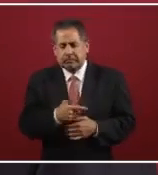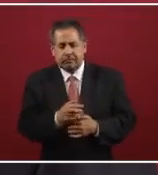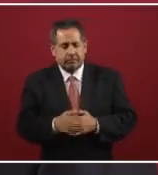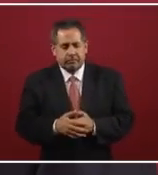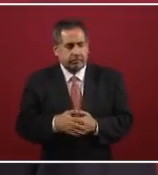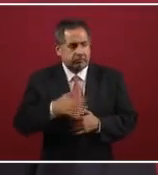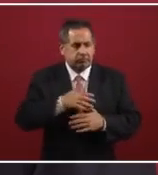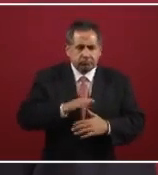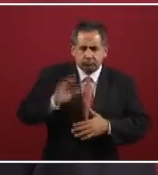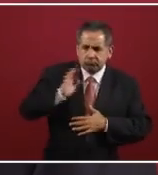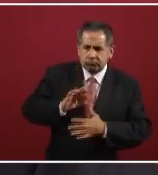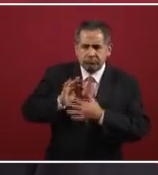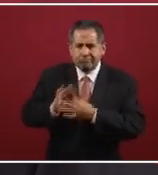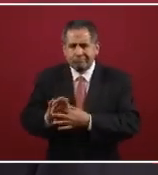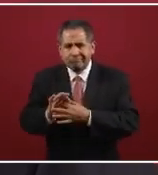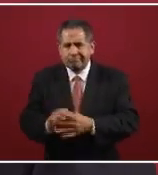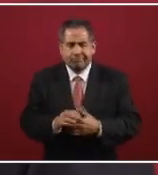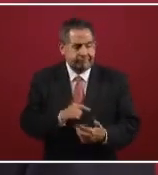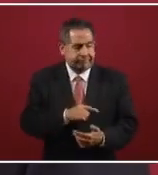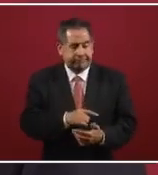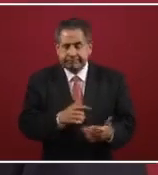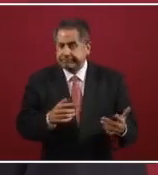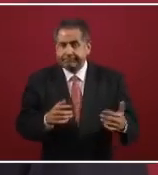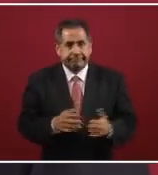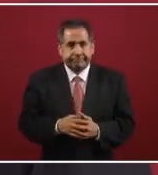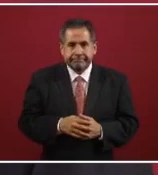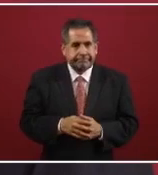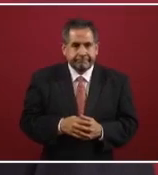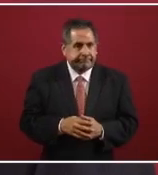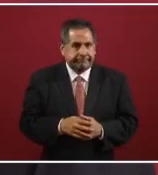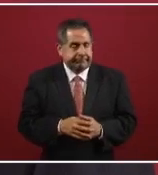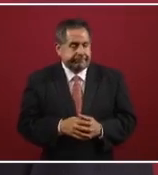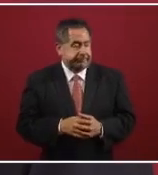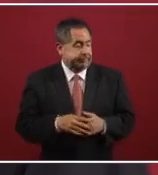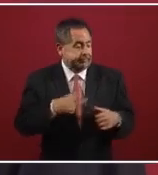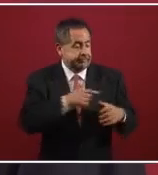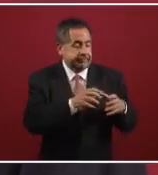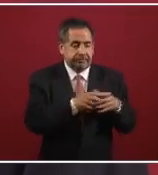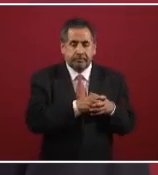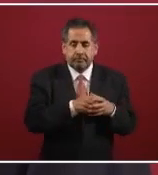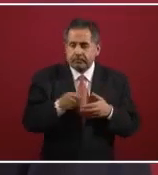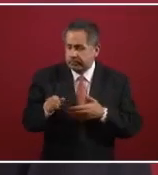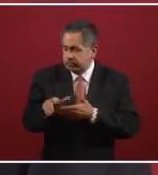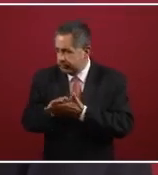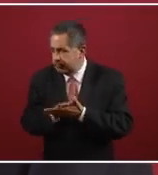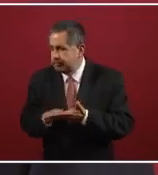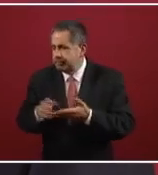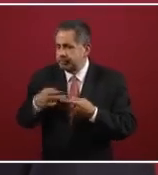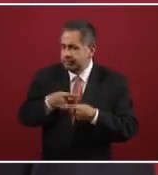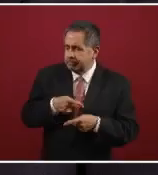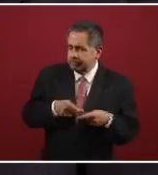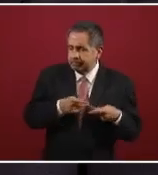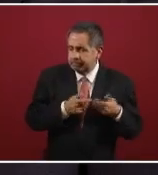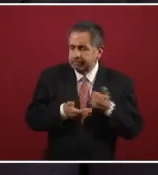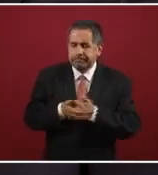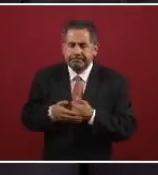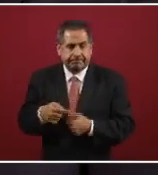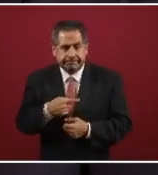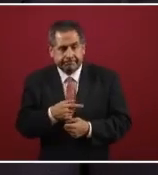comprometidos con los humildes con los desposeídos